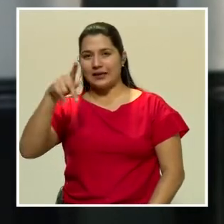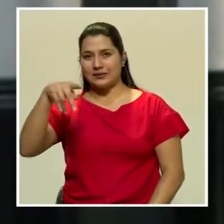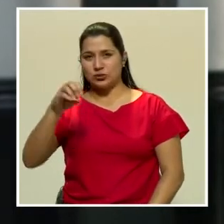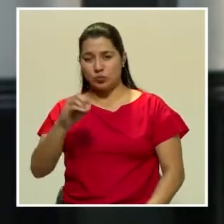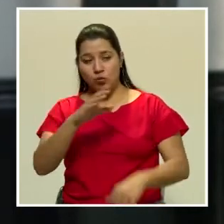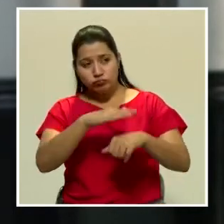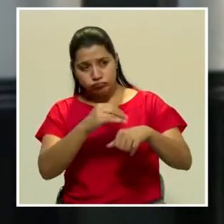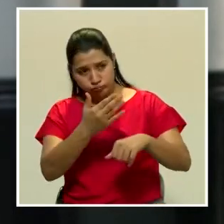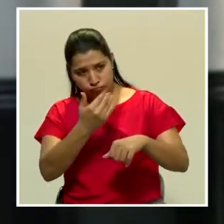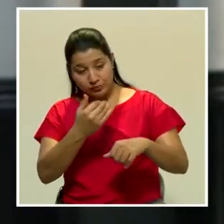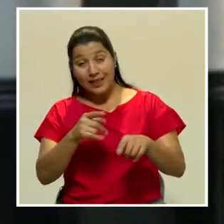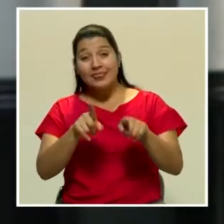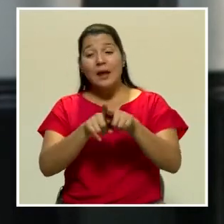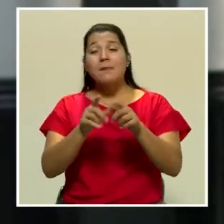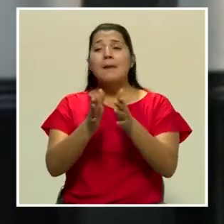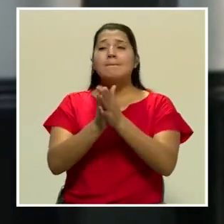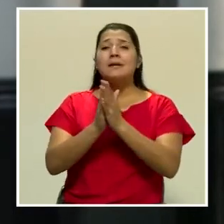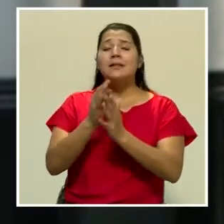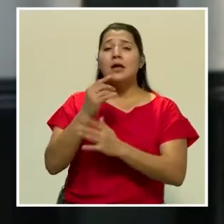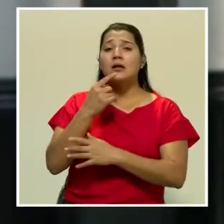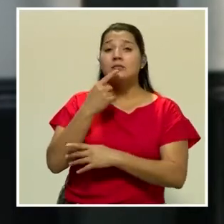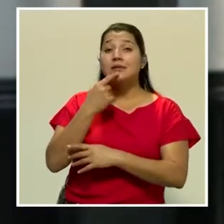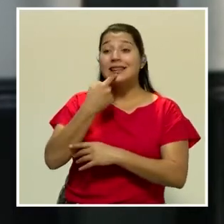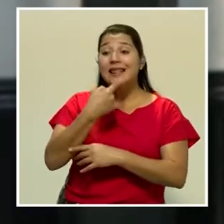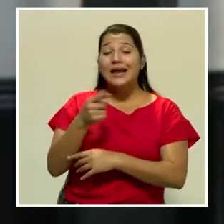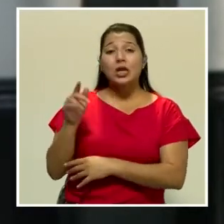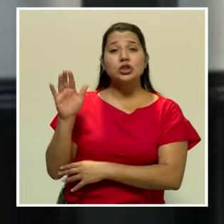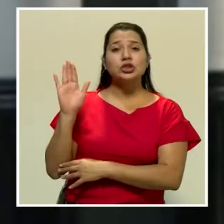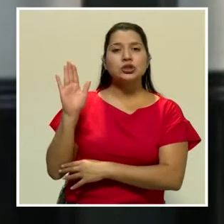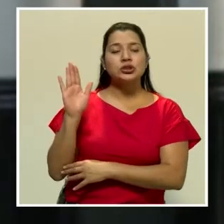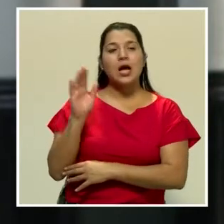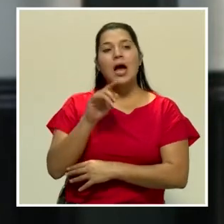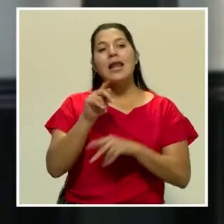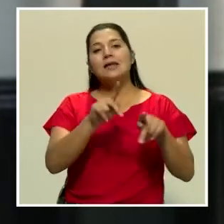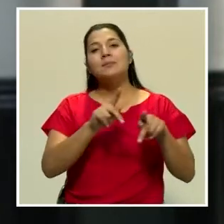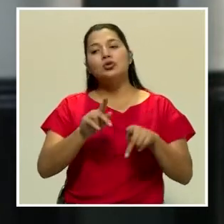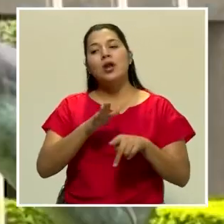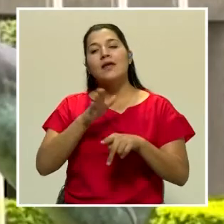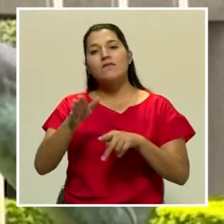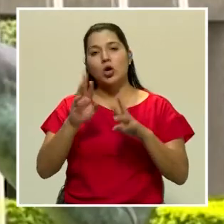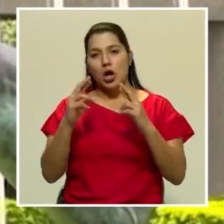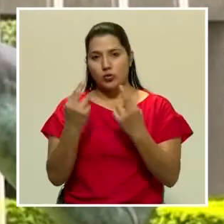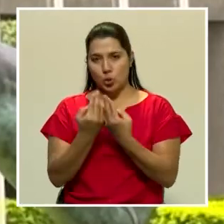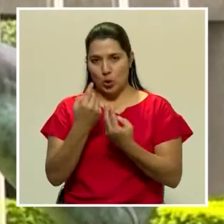una declaración jurada de los funcionarios que estuvieron presentes en esa reunión. Veamos.